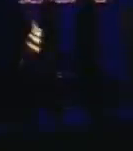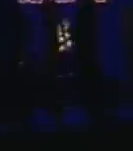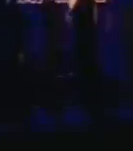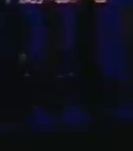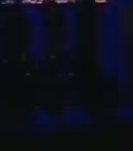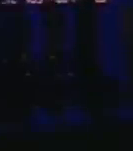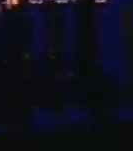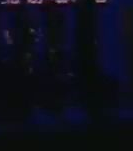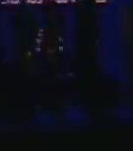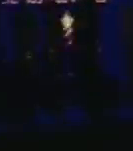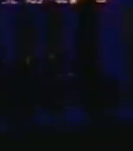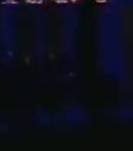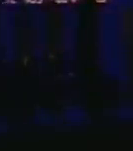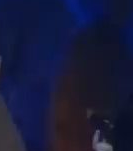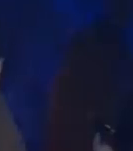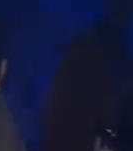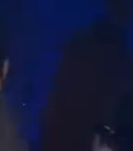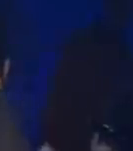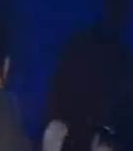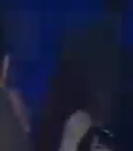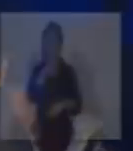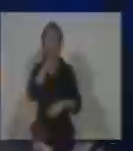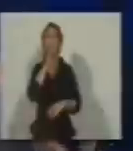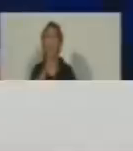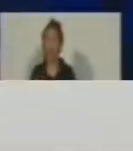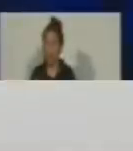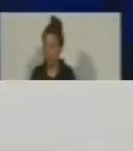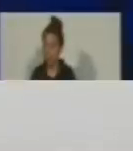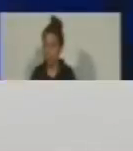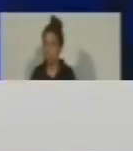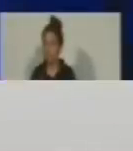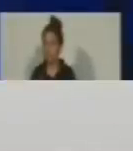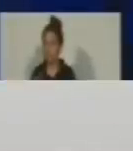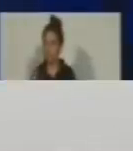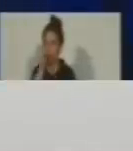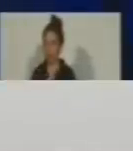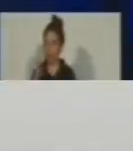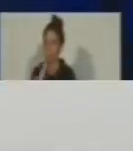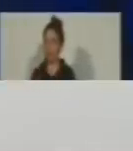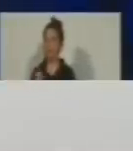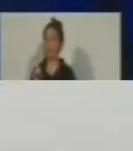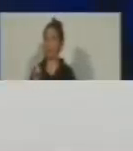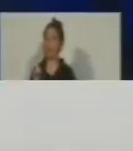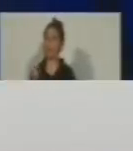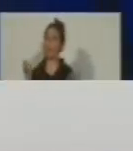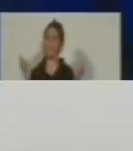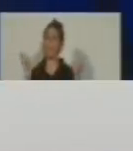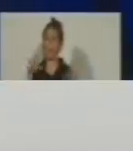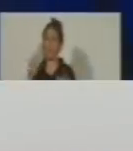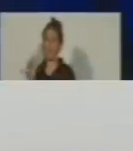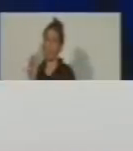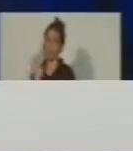Y hemos tardado este tiempo porque quizás este tema no necesita